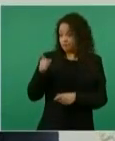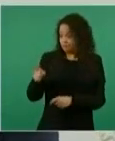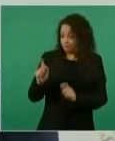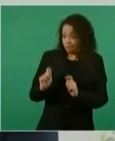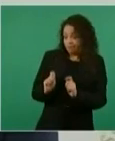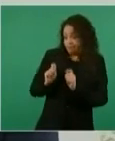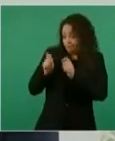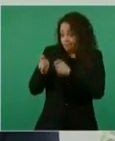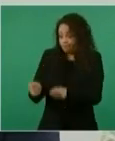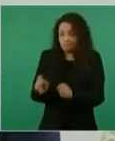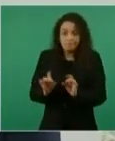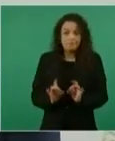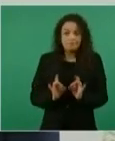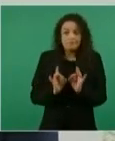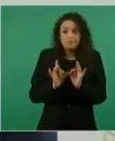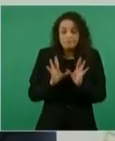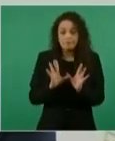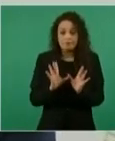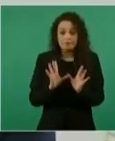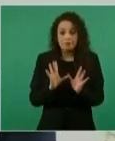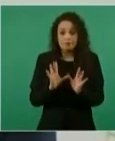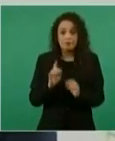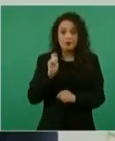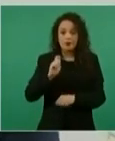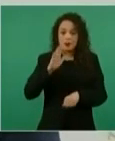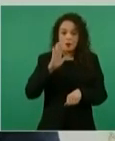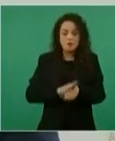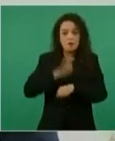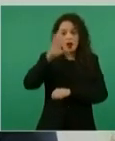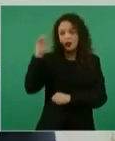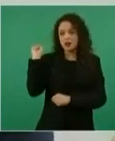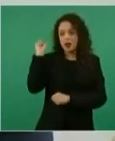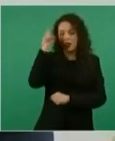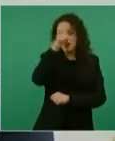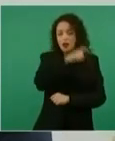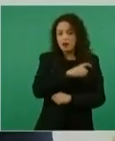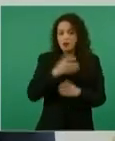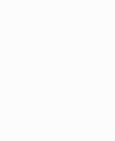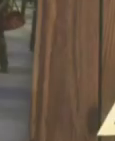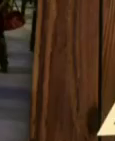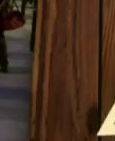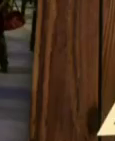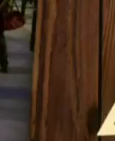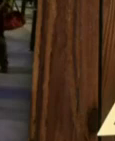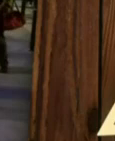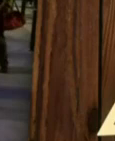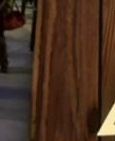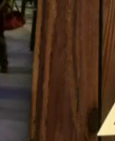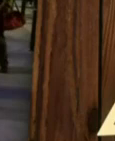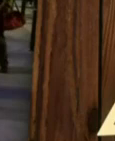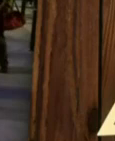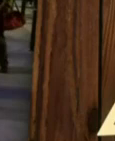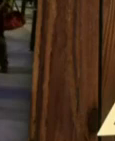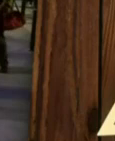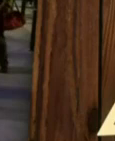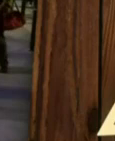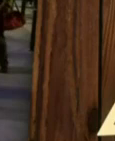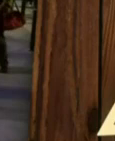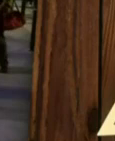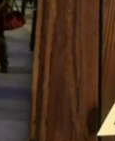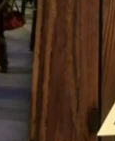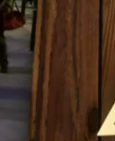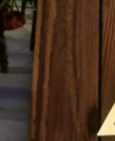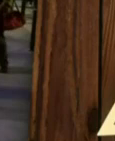Es como si yo le agradezco a mi ex por haberme engañado. De plano. Y sus fans, fíjense nada más, qué cosa tan bonita. Sus fans, que sí tiene